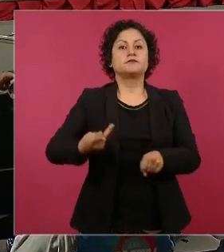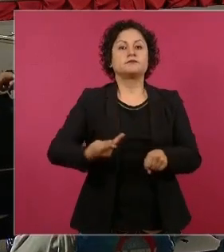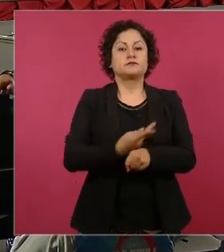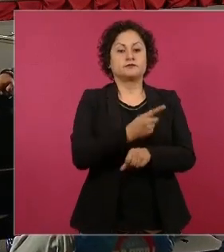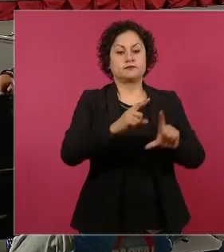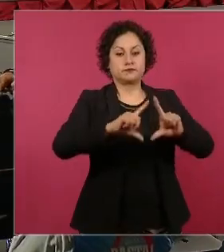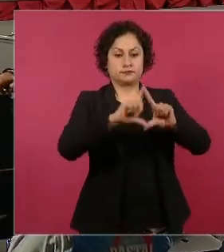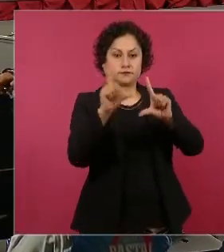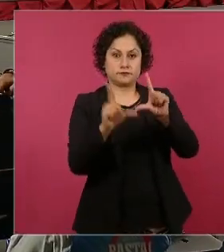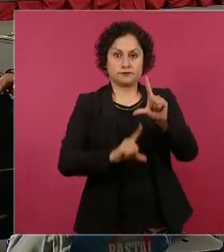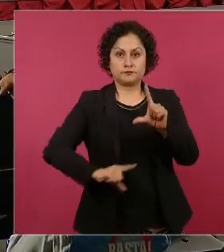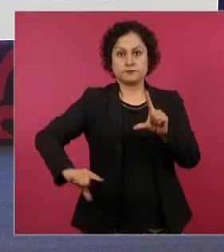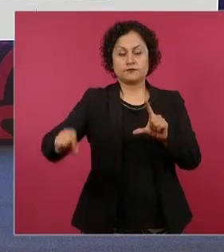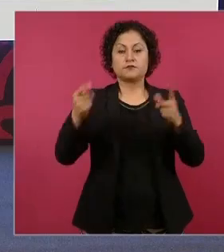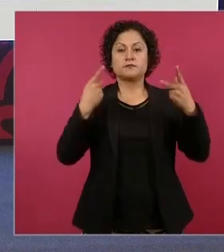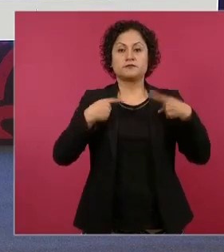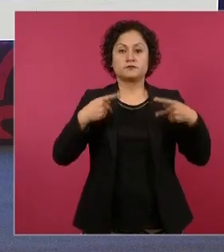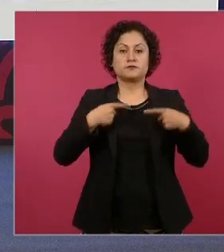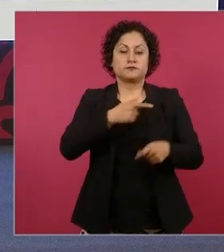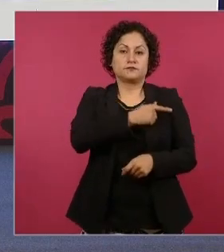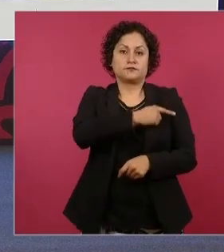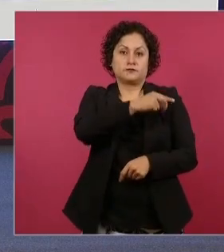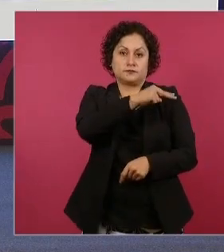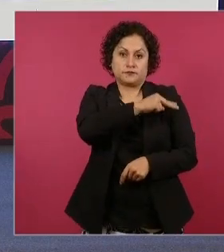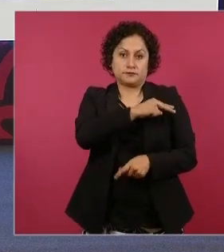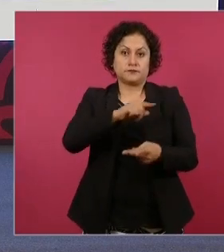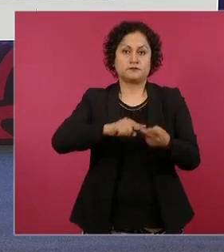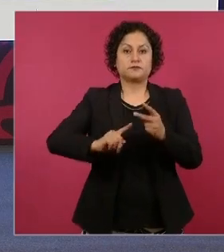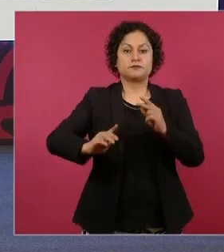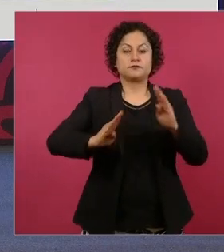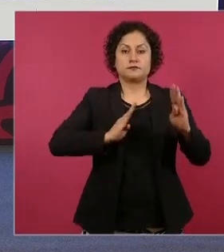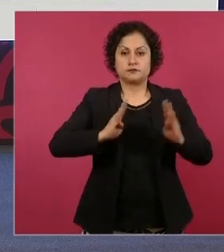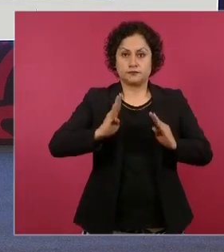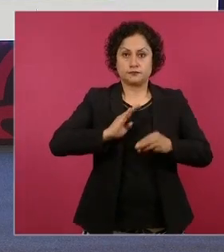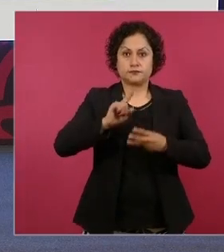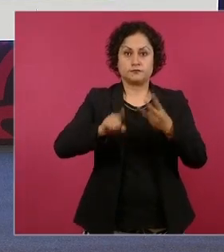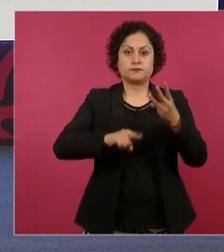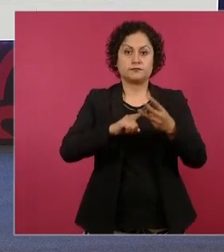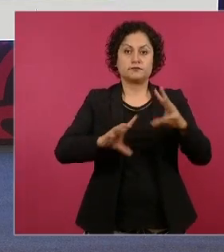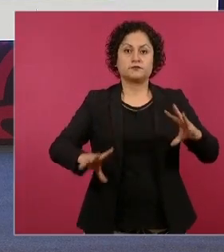de elementos de la Guardia Nacional, Fuerzas Armadas, en total